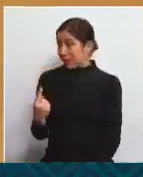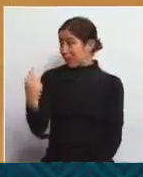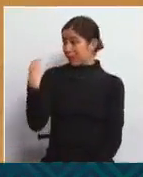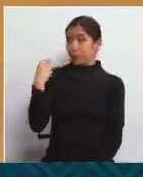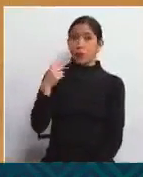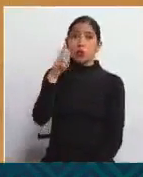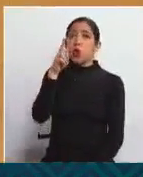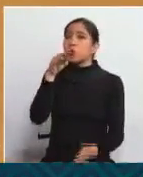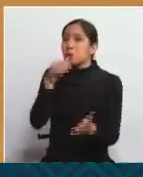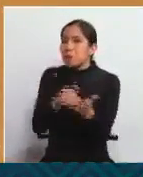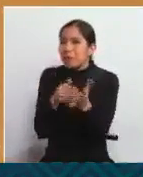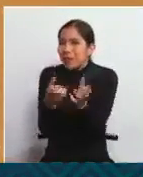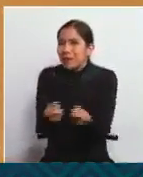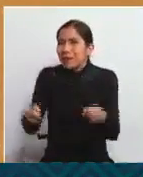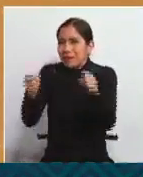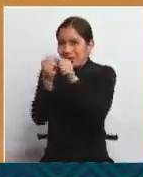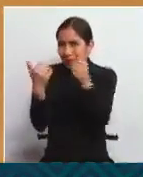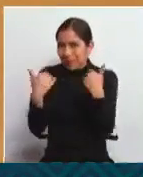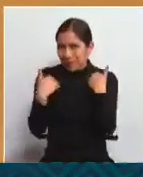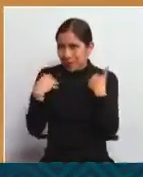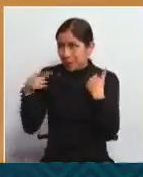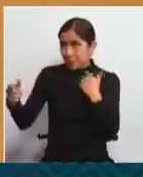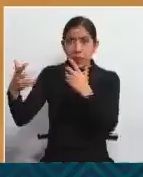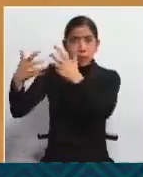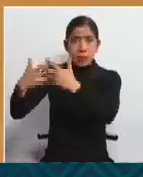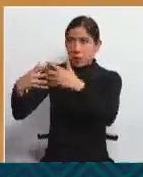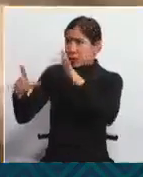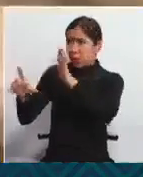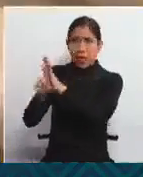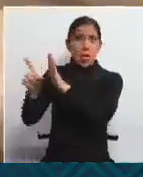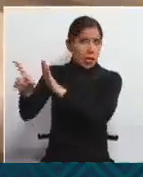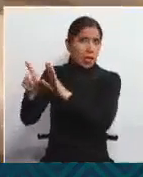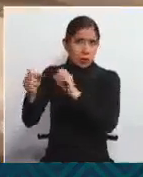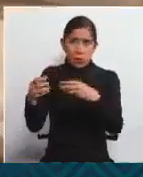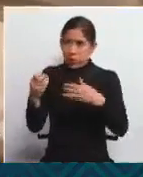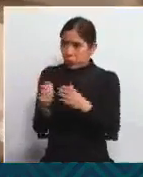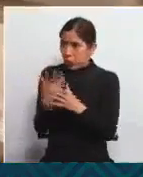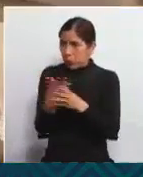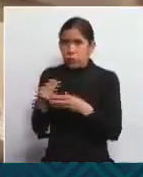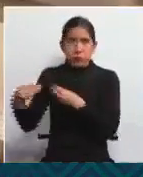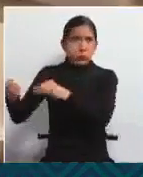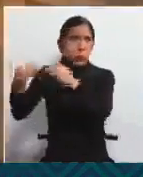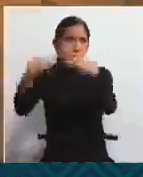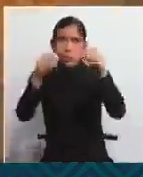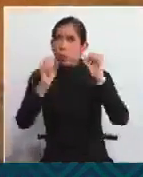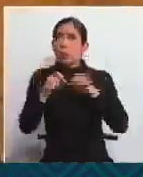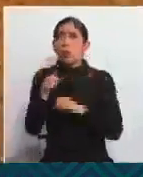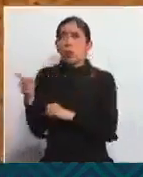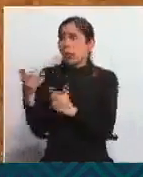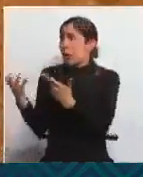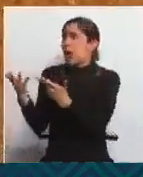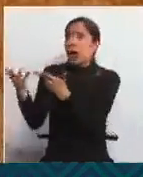Hay instituciones como esta o empresas como esta que son completamente legales que están intermediando esta producción y obviamente pueden ustedes ver que existe el producto.